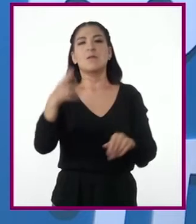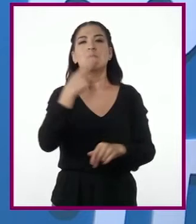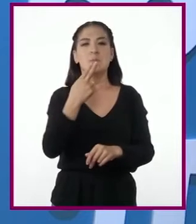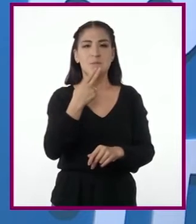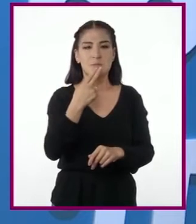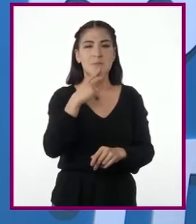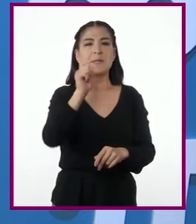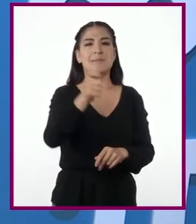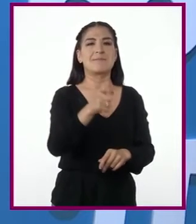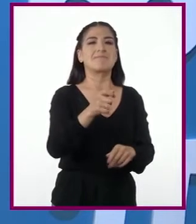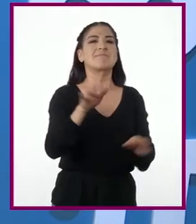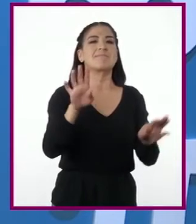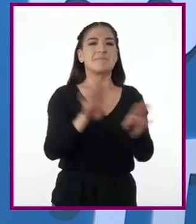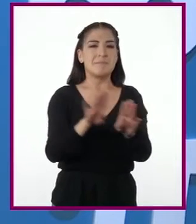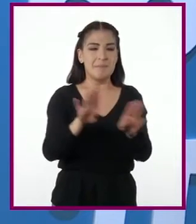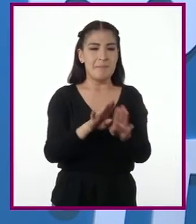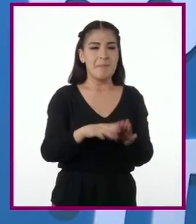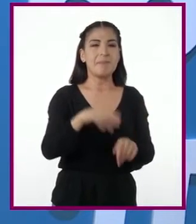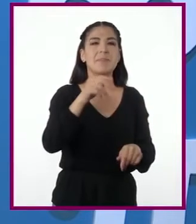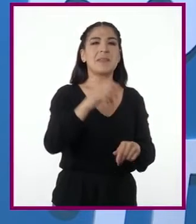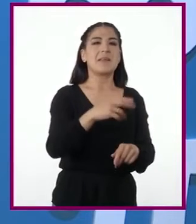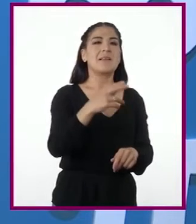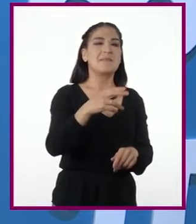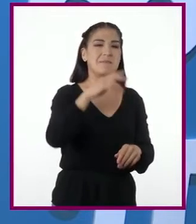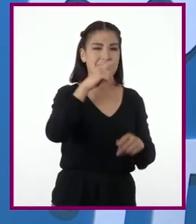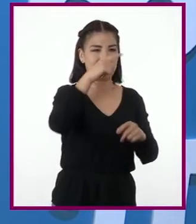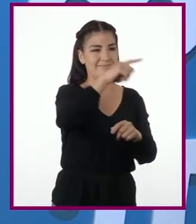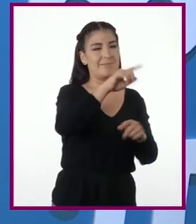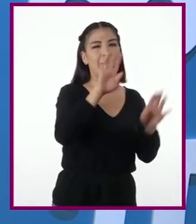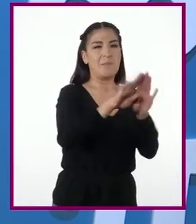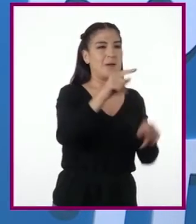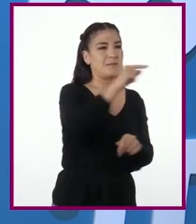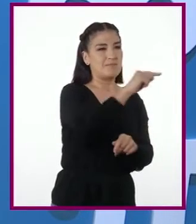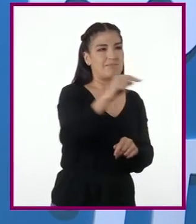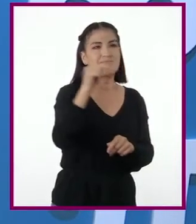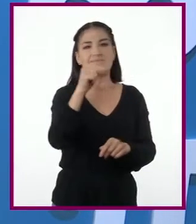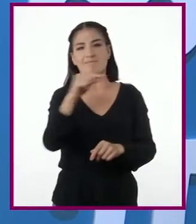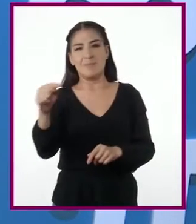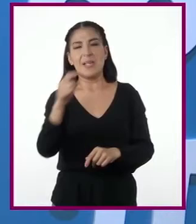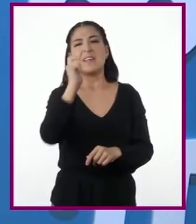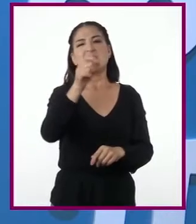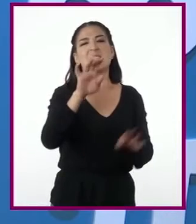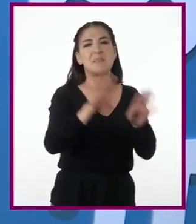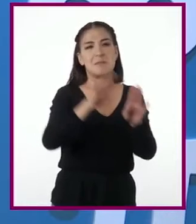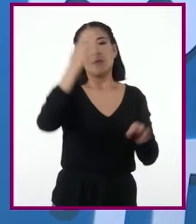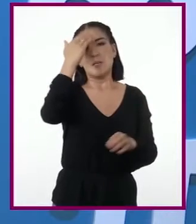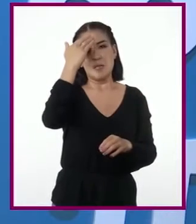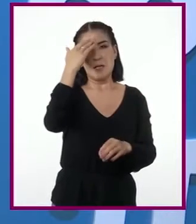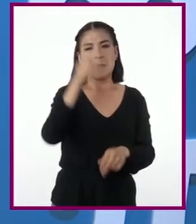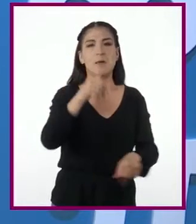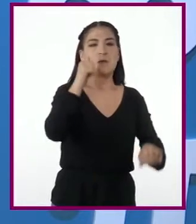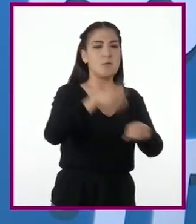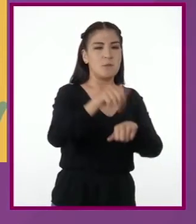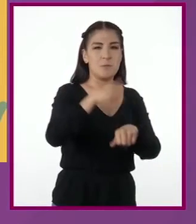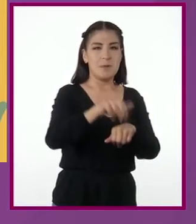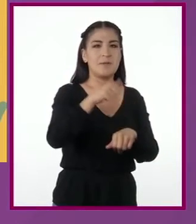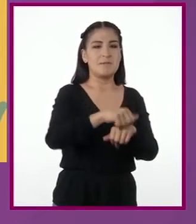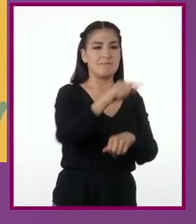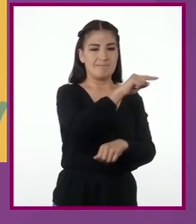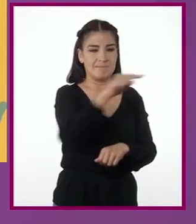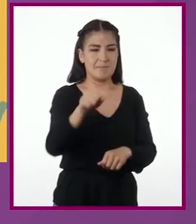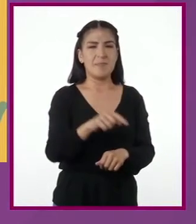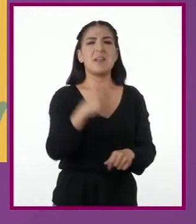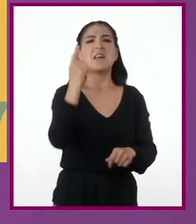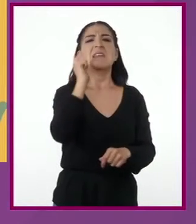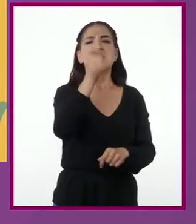utilizaremos el significado fracción de una fracción, lo que también se conoce como parte de una fracción.